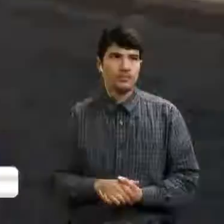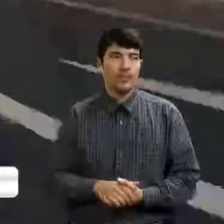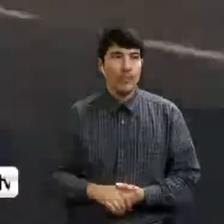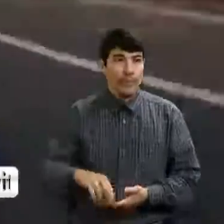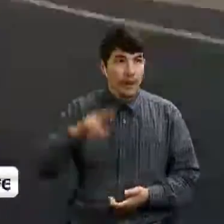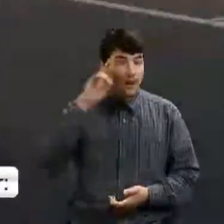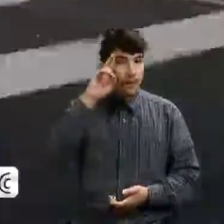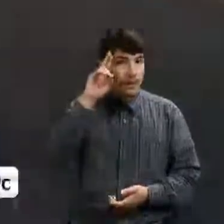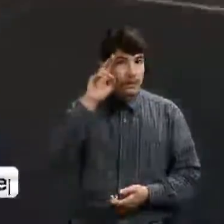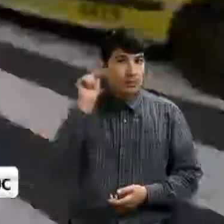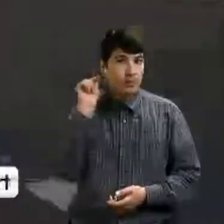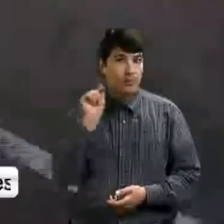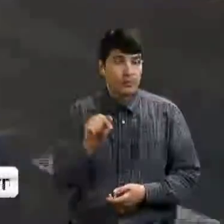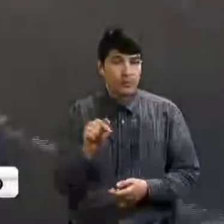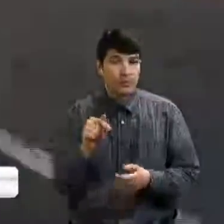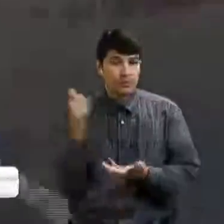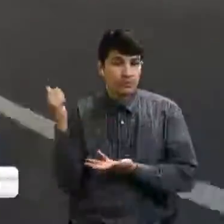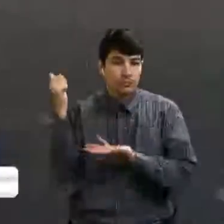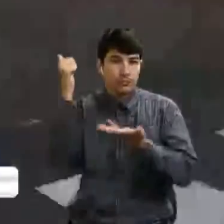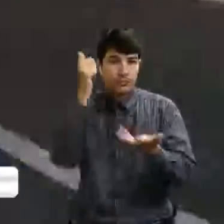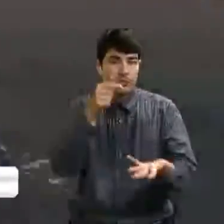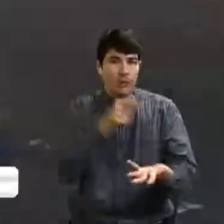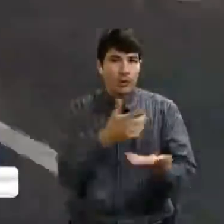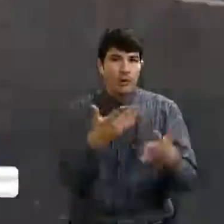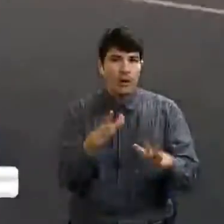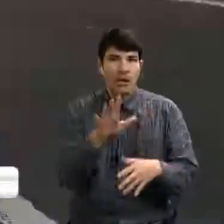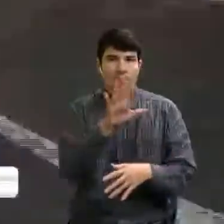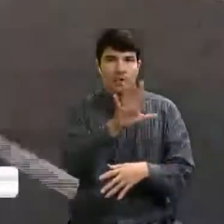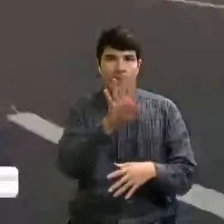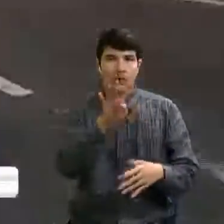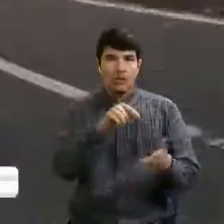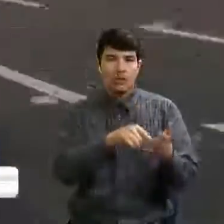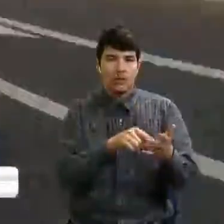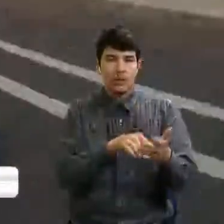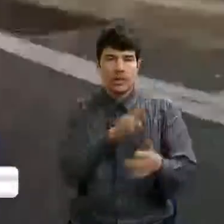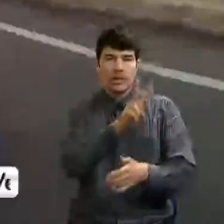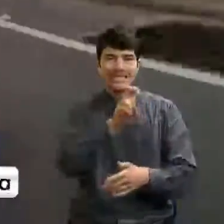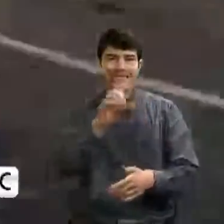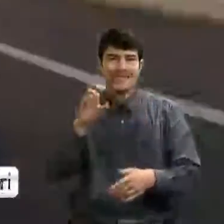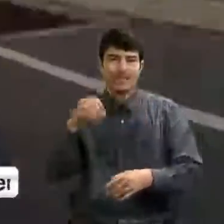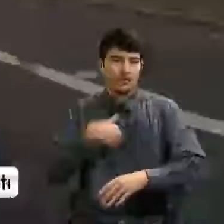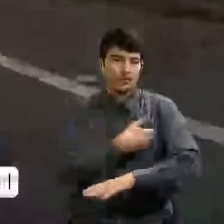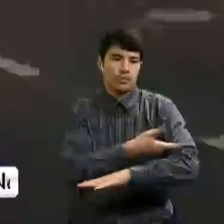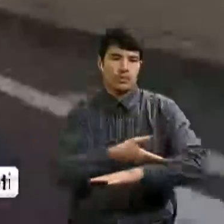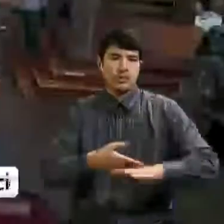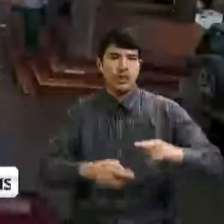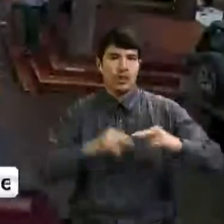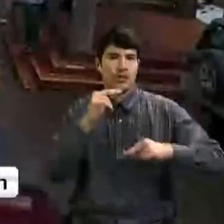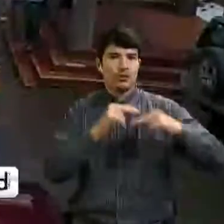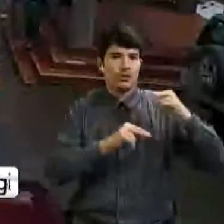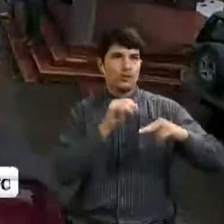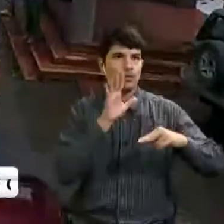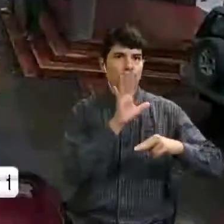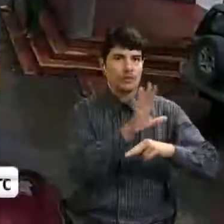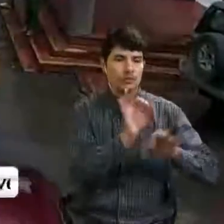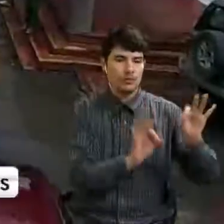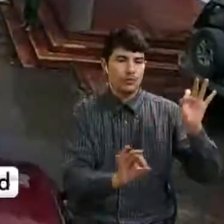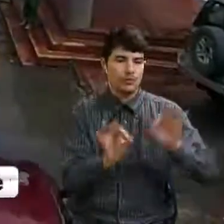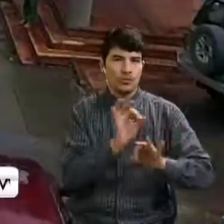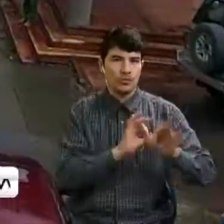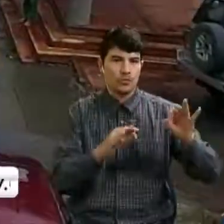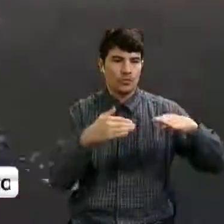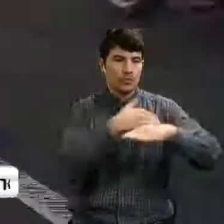esta manera el fondo adaptación invirtió alrededor de 54 mil 700 millones de pesos en la construcción y adecuación de